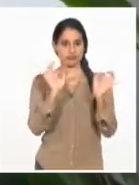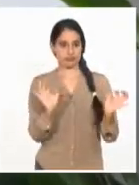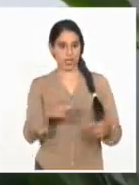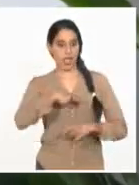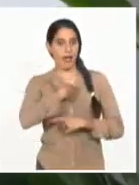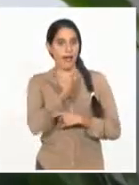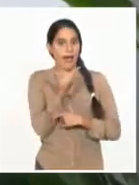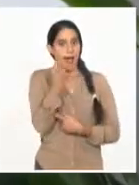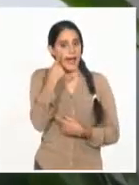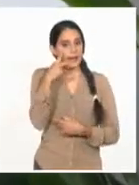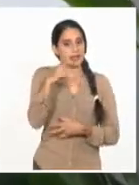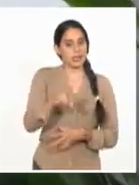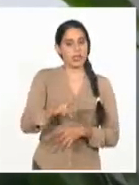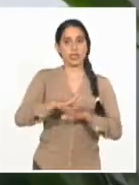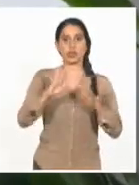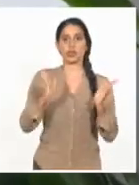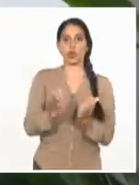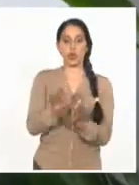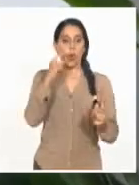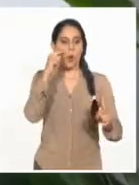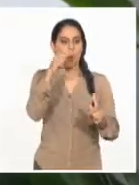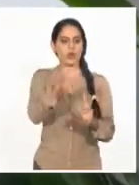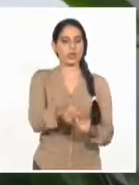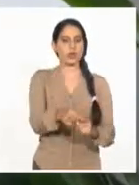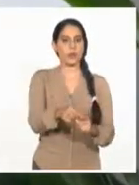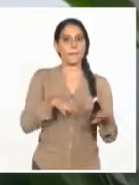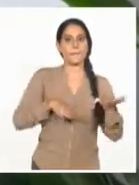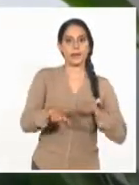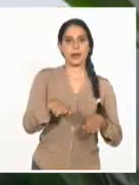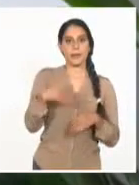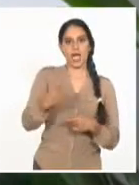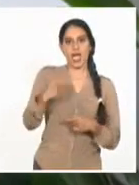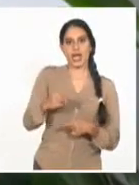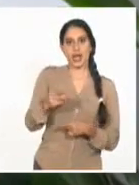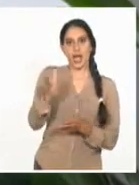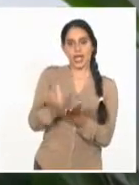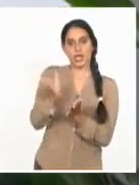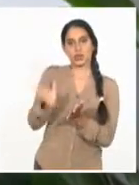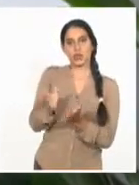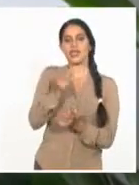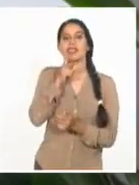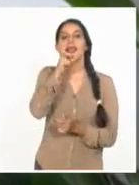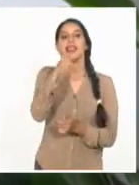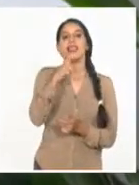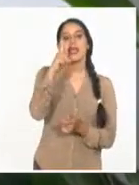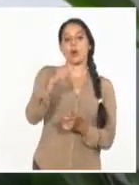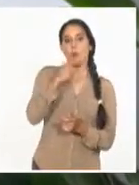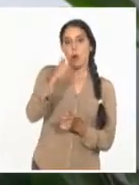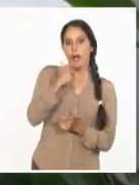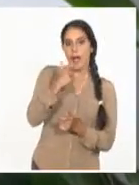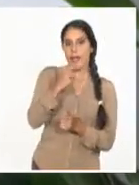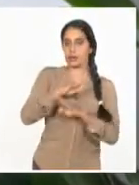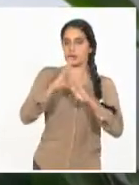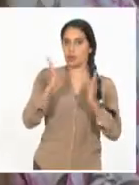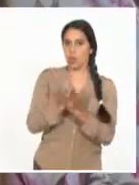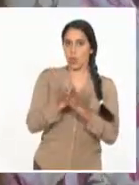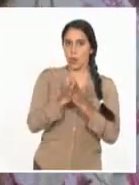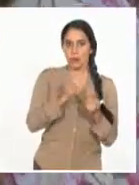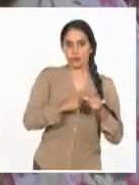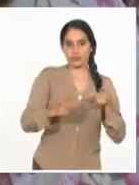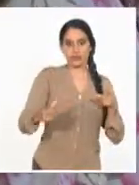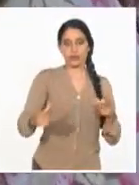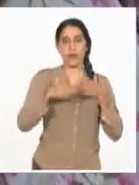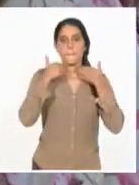objetivo de preparar a un estudiante con un lenguaje técnico adecuado, con un amplio conocimiento sobre la danza.